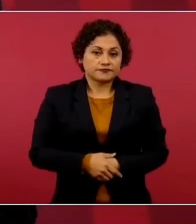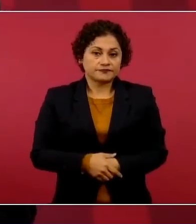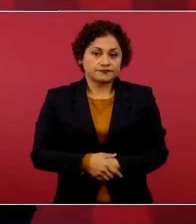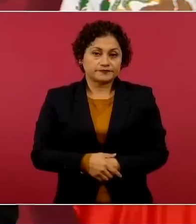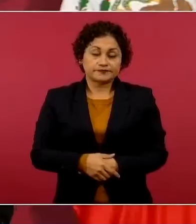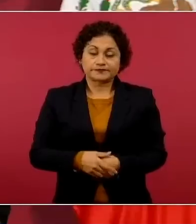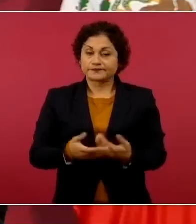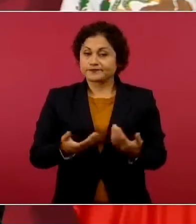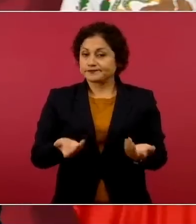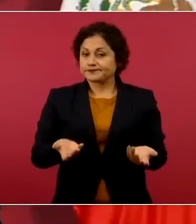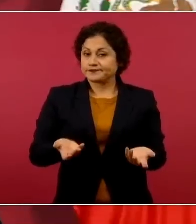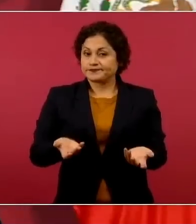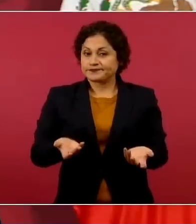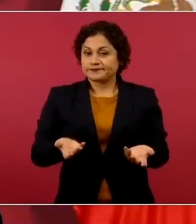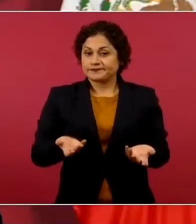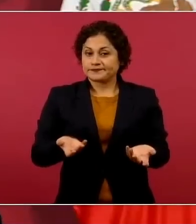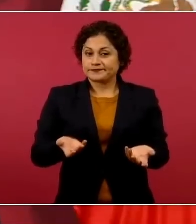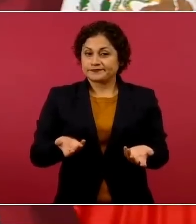Entonces,